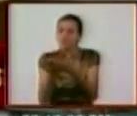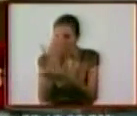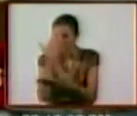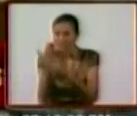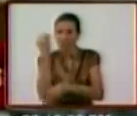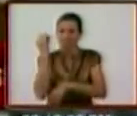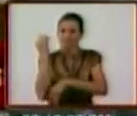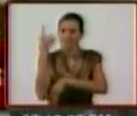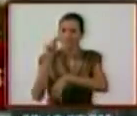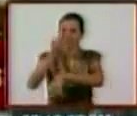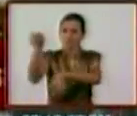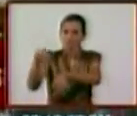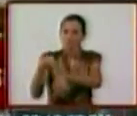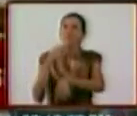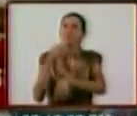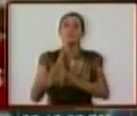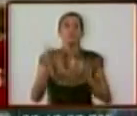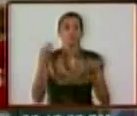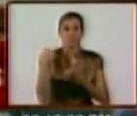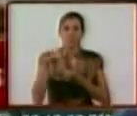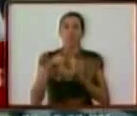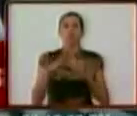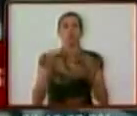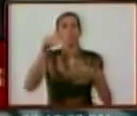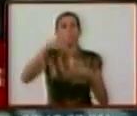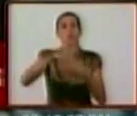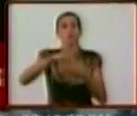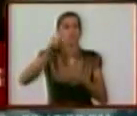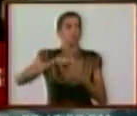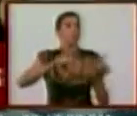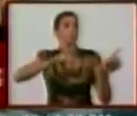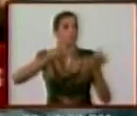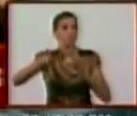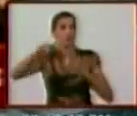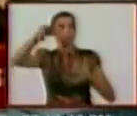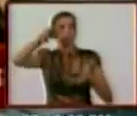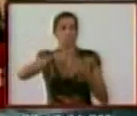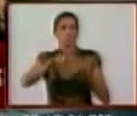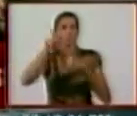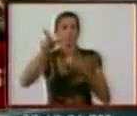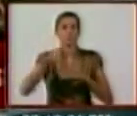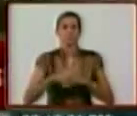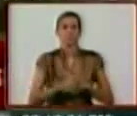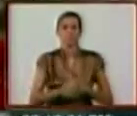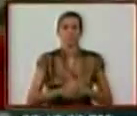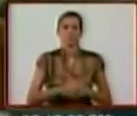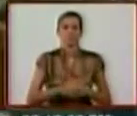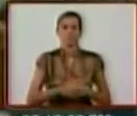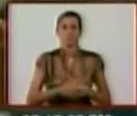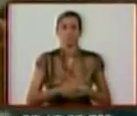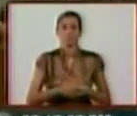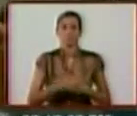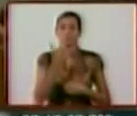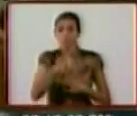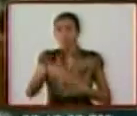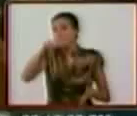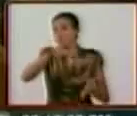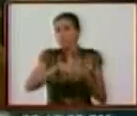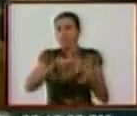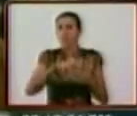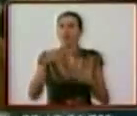cual aseguró ya se cuentan con todos los votos necesarios para la aprobación por parte de la Asamblea Nacional. La Asamblea Nacional